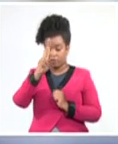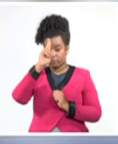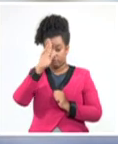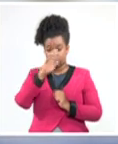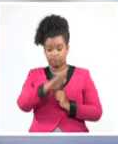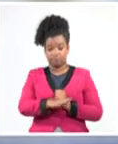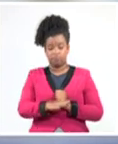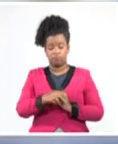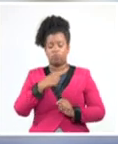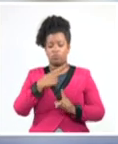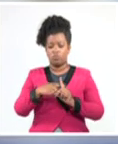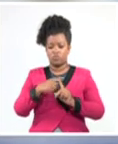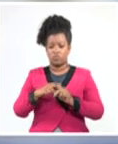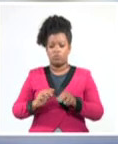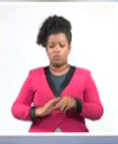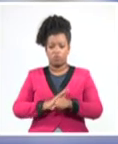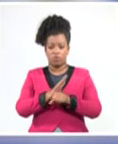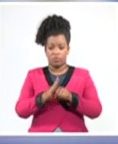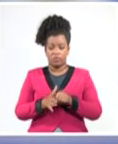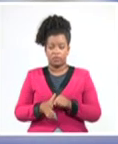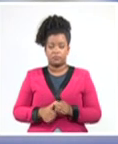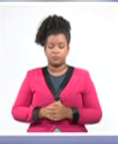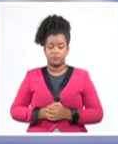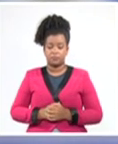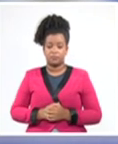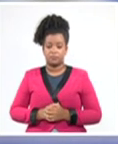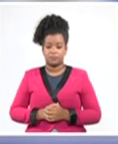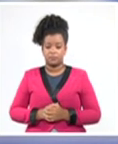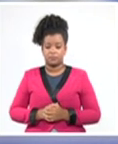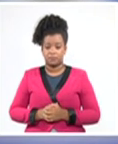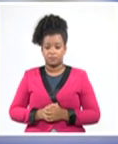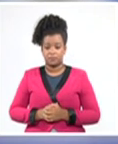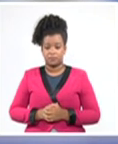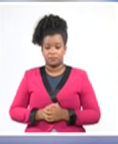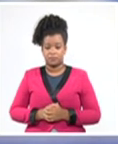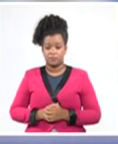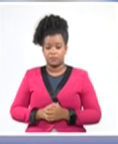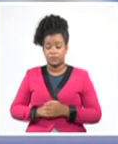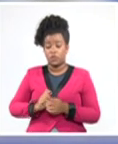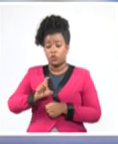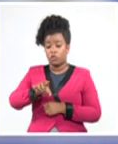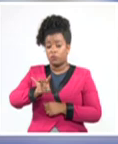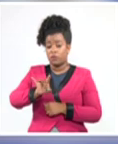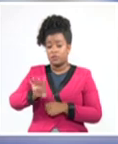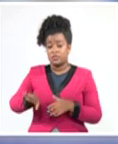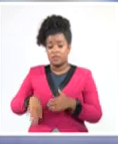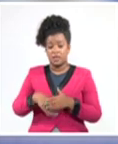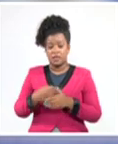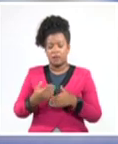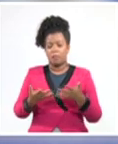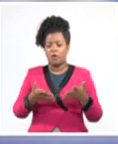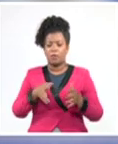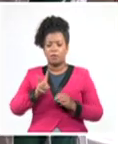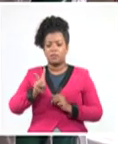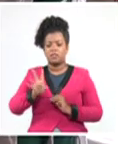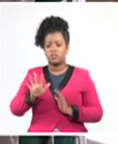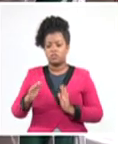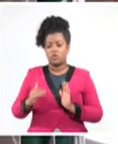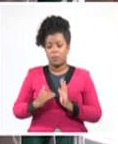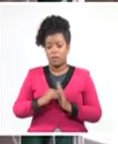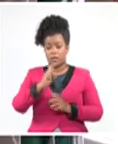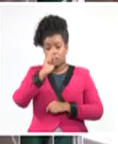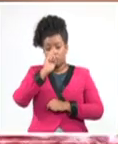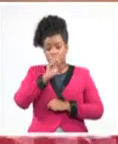positivos a la cob y 19 en los últimos 15 días se han diagnosticado 25 mil casos positivos en edades pediátricas